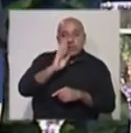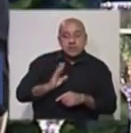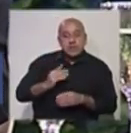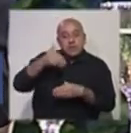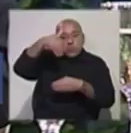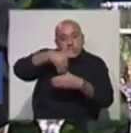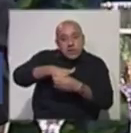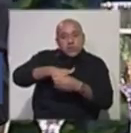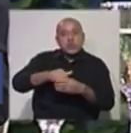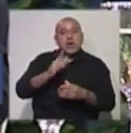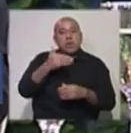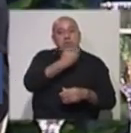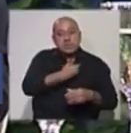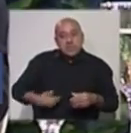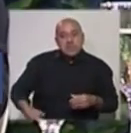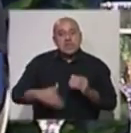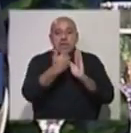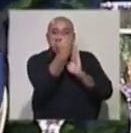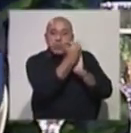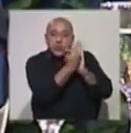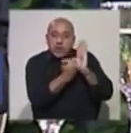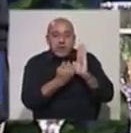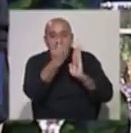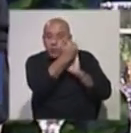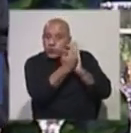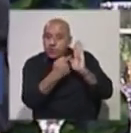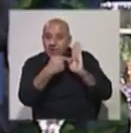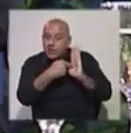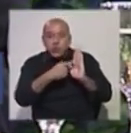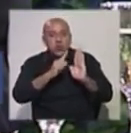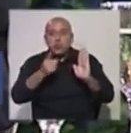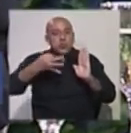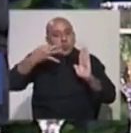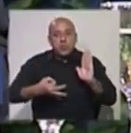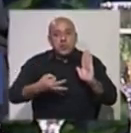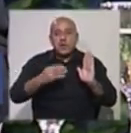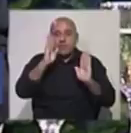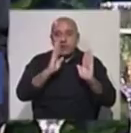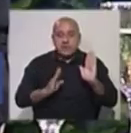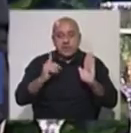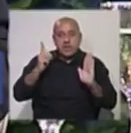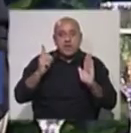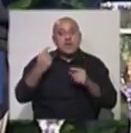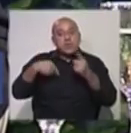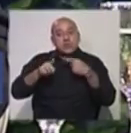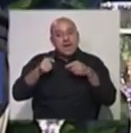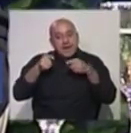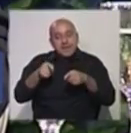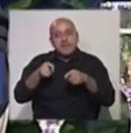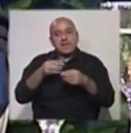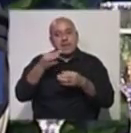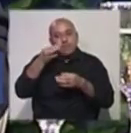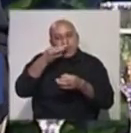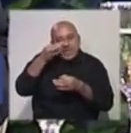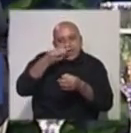un programa. Y ese programa no solamente no se cumplió porque cambiaron la presidenta, sino que se cumplió lo contrario. Y ahí está la explicación de lo que está